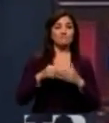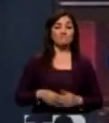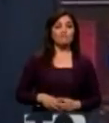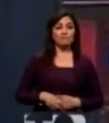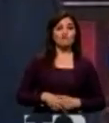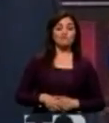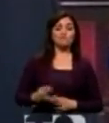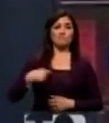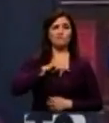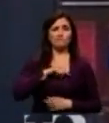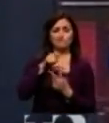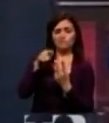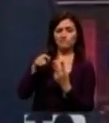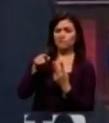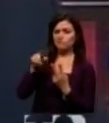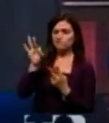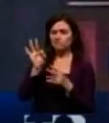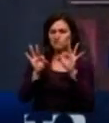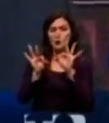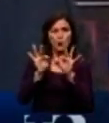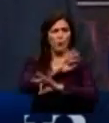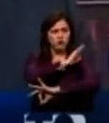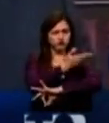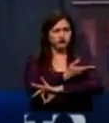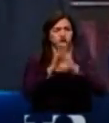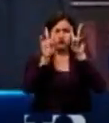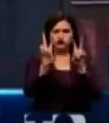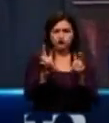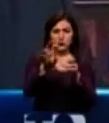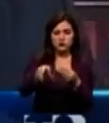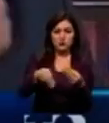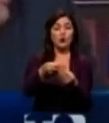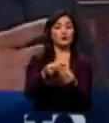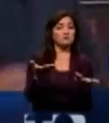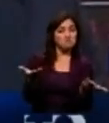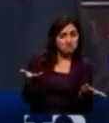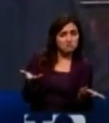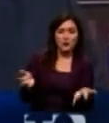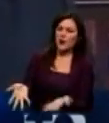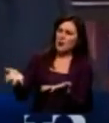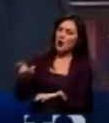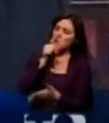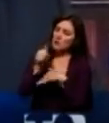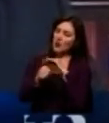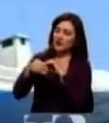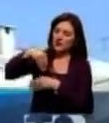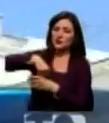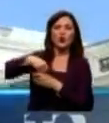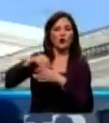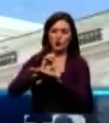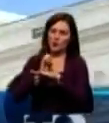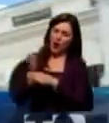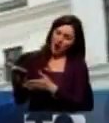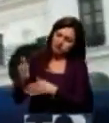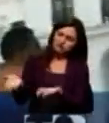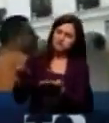que nos van a permitir fortalecer, por ejemplo, el tema de las inversiones, incentivar las inversiones privadas en el país. Y es que